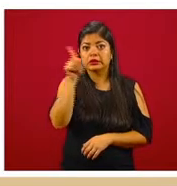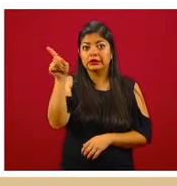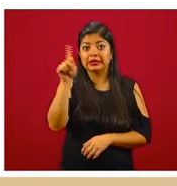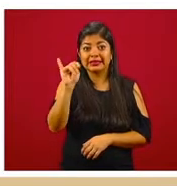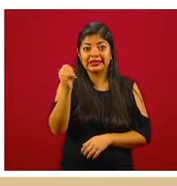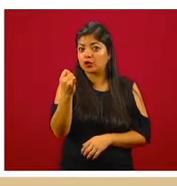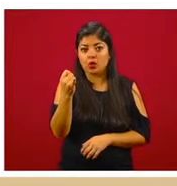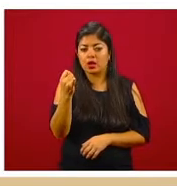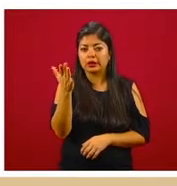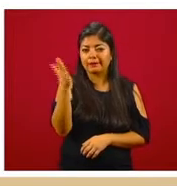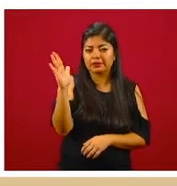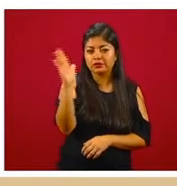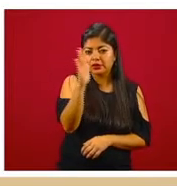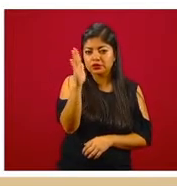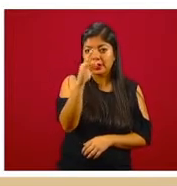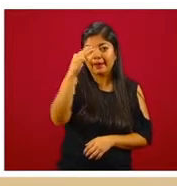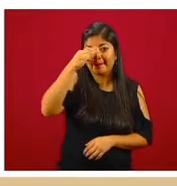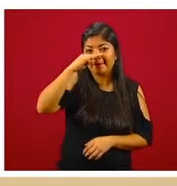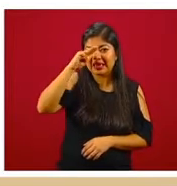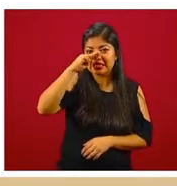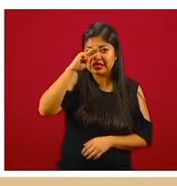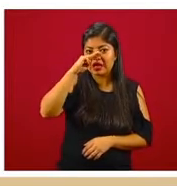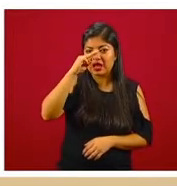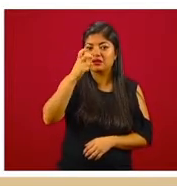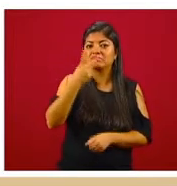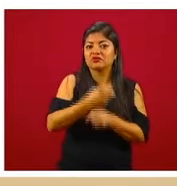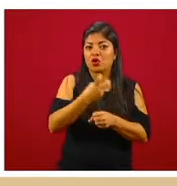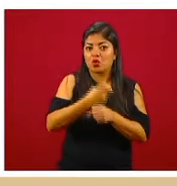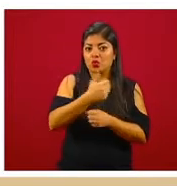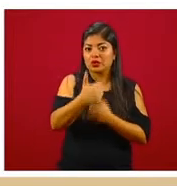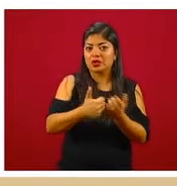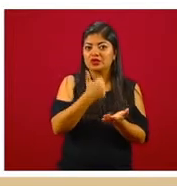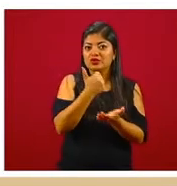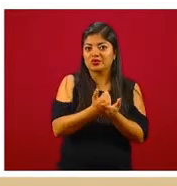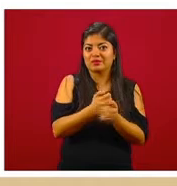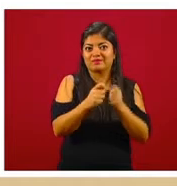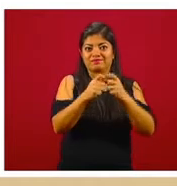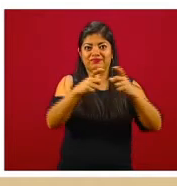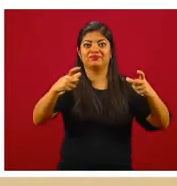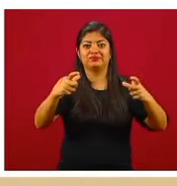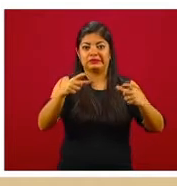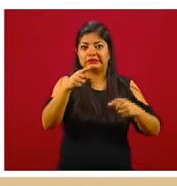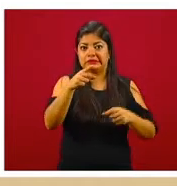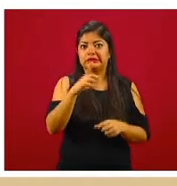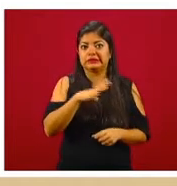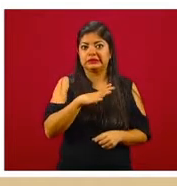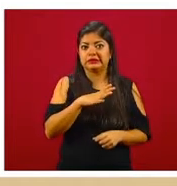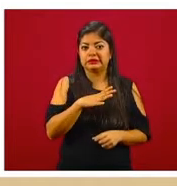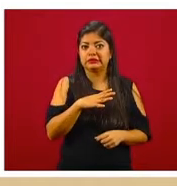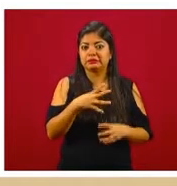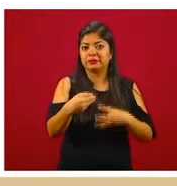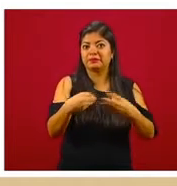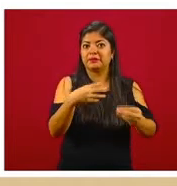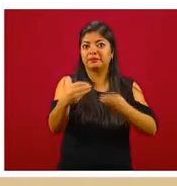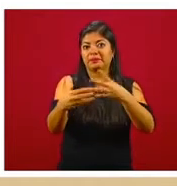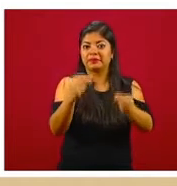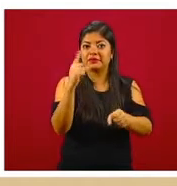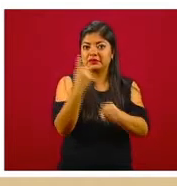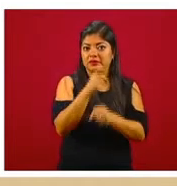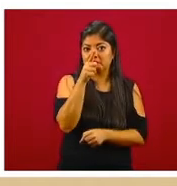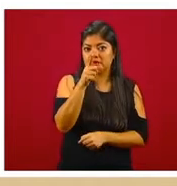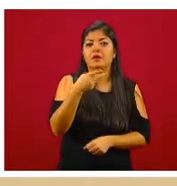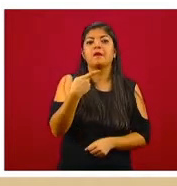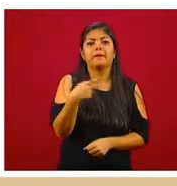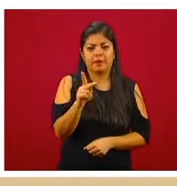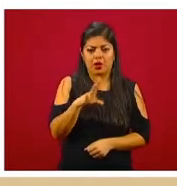por 63% Mexicali of bed principalmente, que es la occupation. segunda That's ciudad not en because of tamaño Tijuana. This is que because está of teniendo Mexicali, which is actividad the second epidémica. largest city Pero